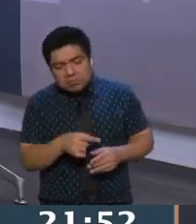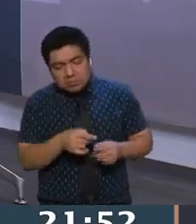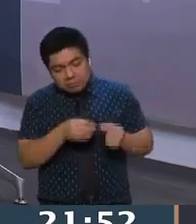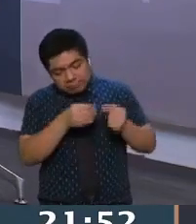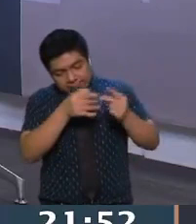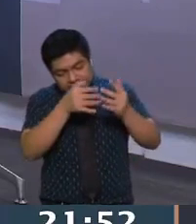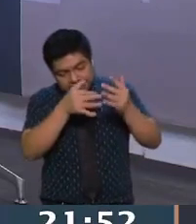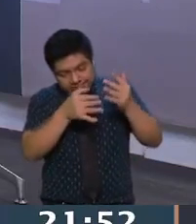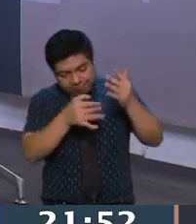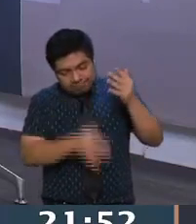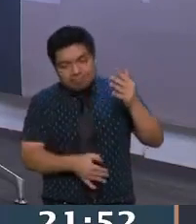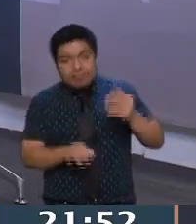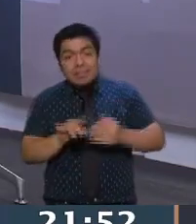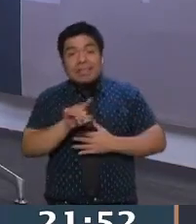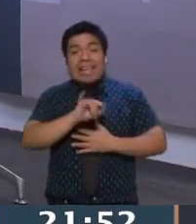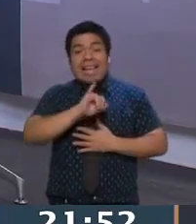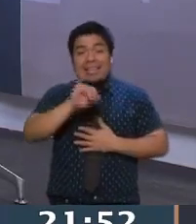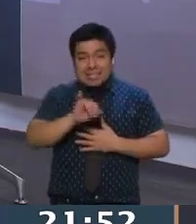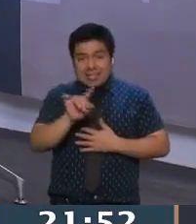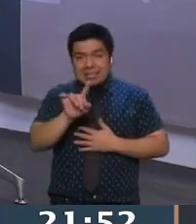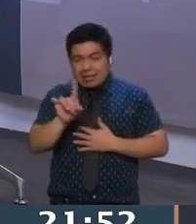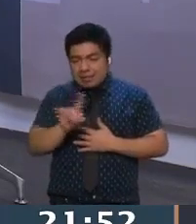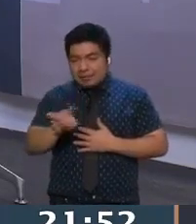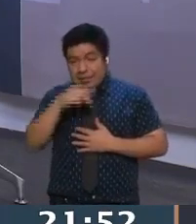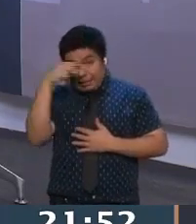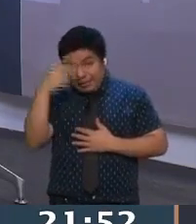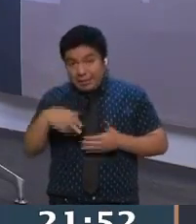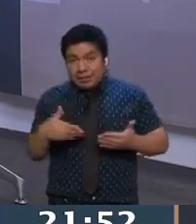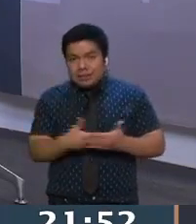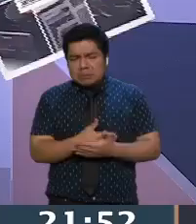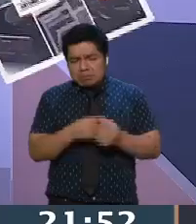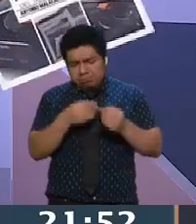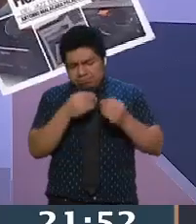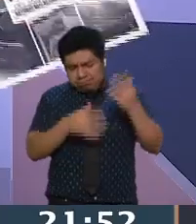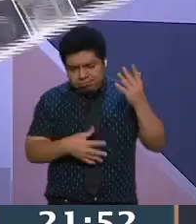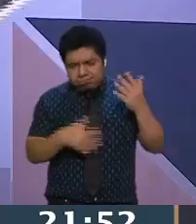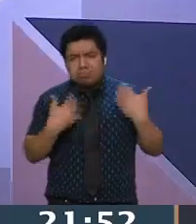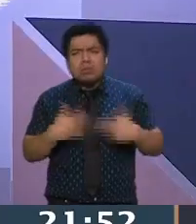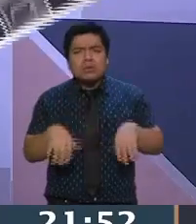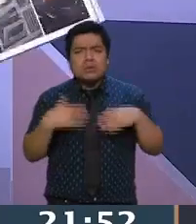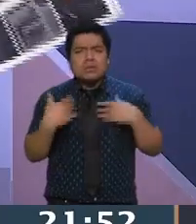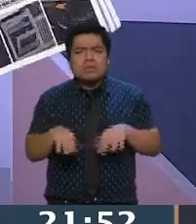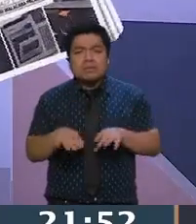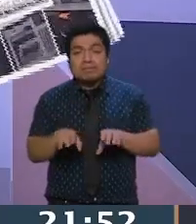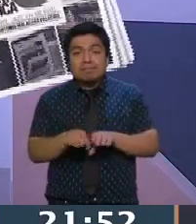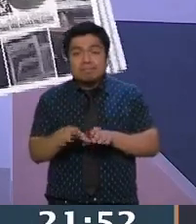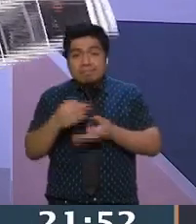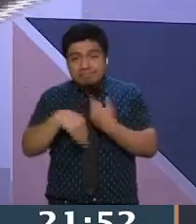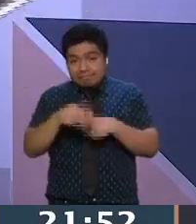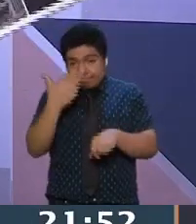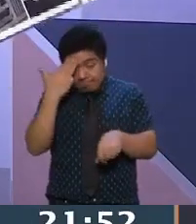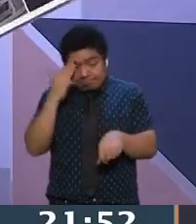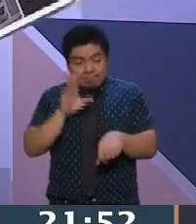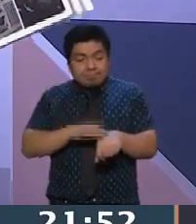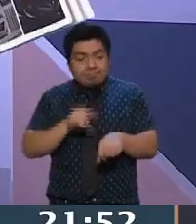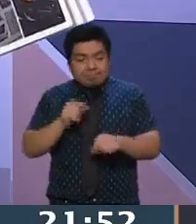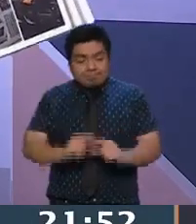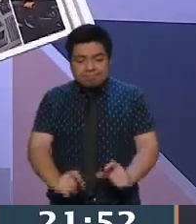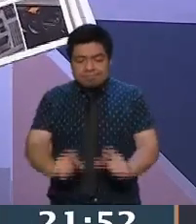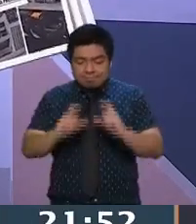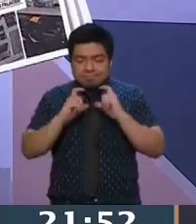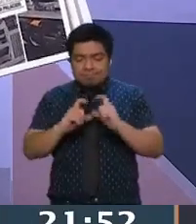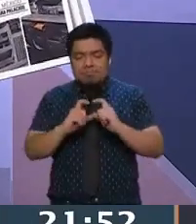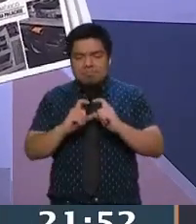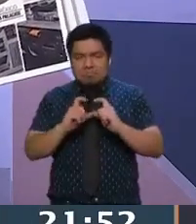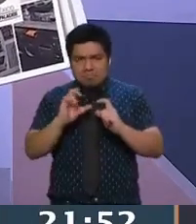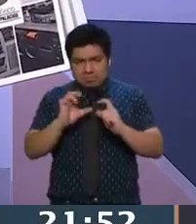de jazzistas mexicanos impresionante, ¿no? Y es la memoria discográfica. O sea, quiere decir